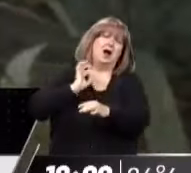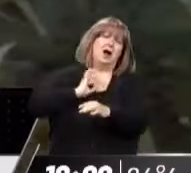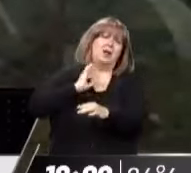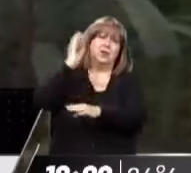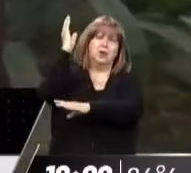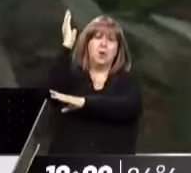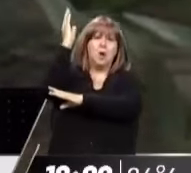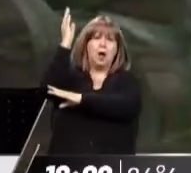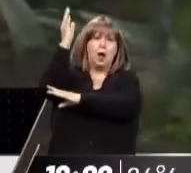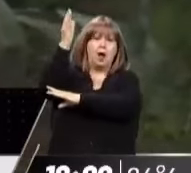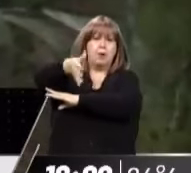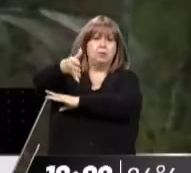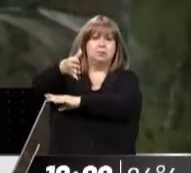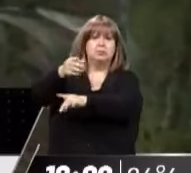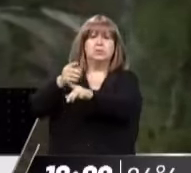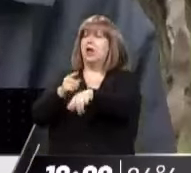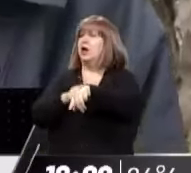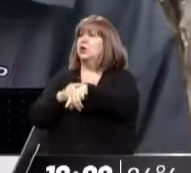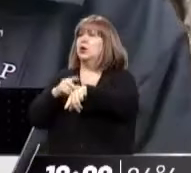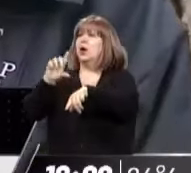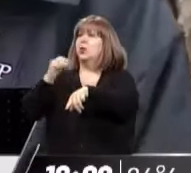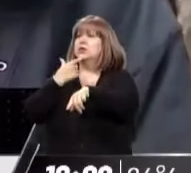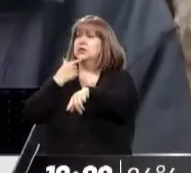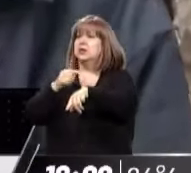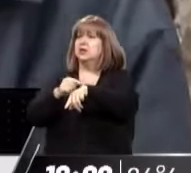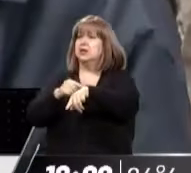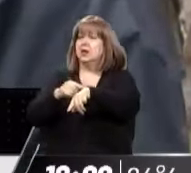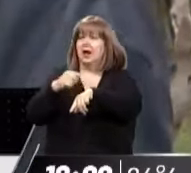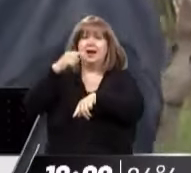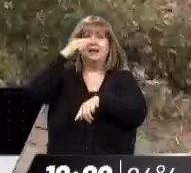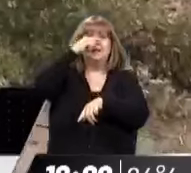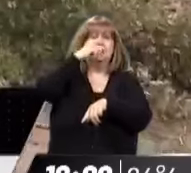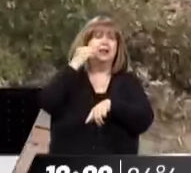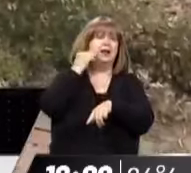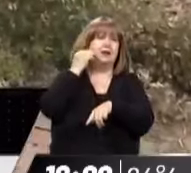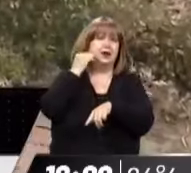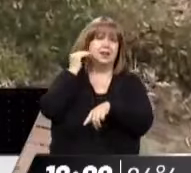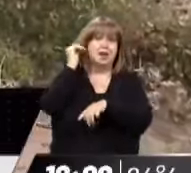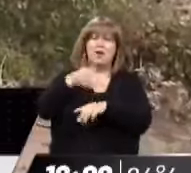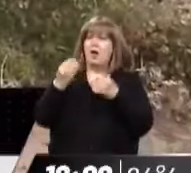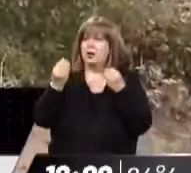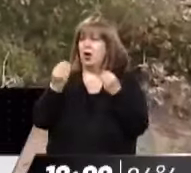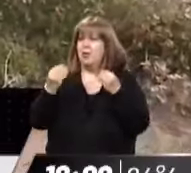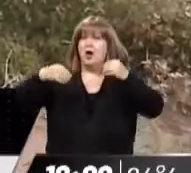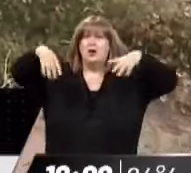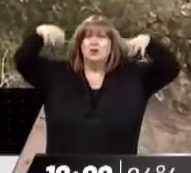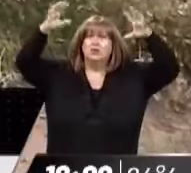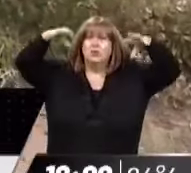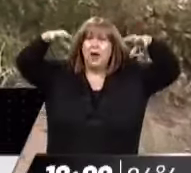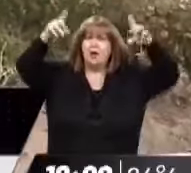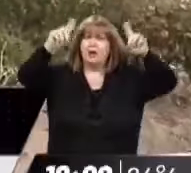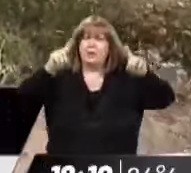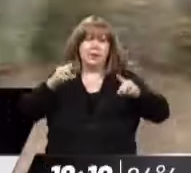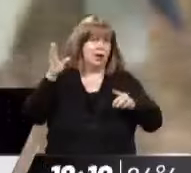¿cayó cerca de qué hora, Luis? Como a las 7 de la tarde, 7 y cuarto fue. ¿Cómo fue la tormenta acá? ¿Qué se sentía?